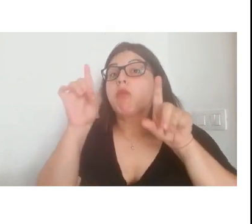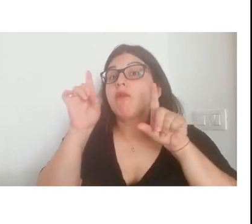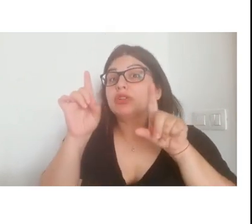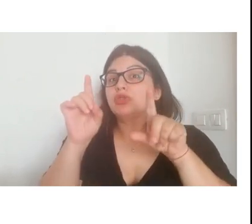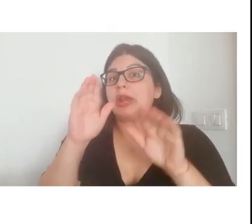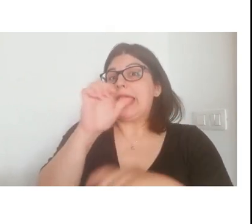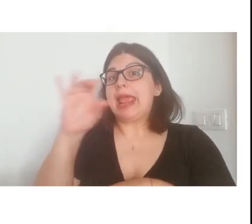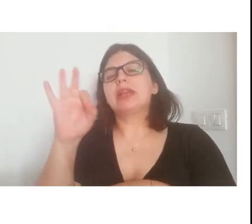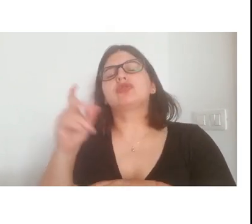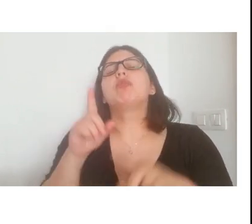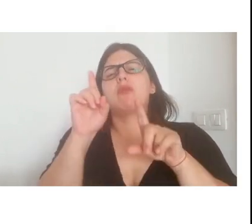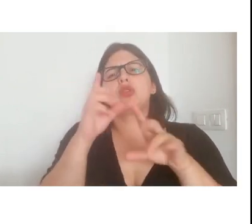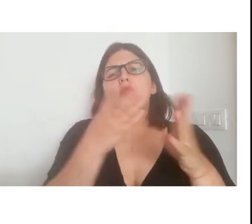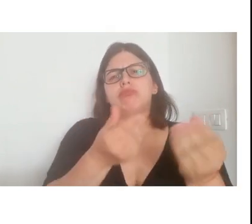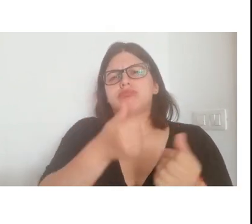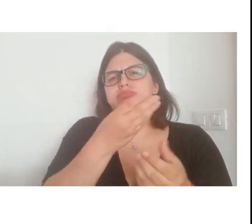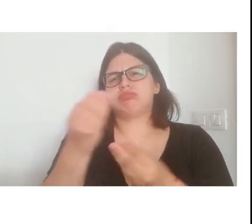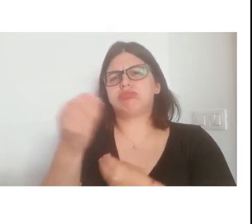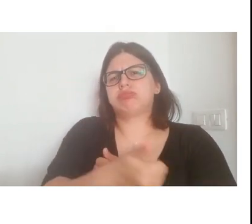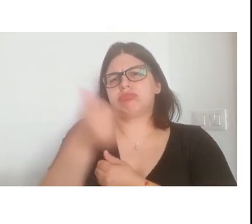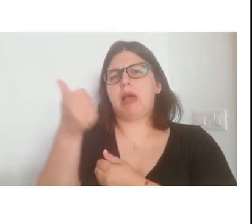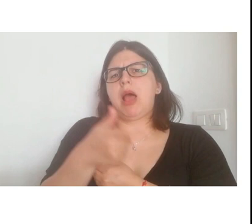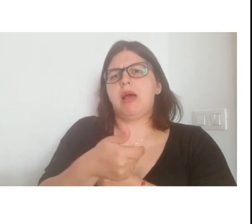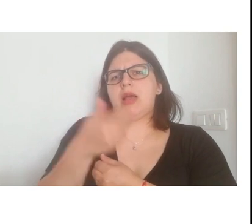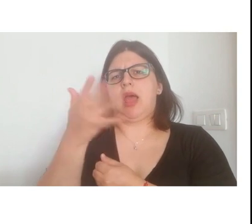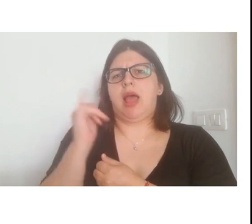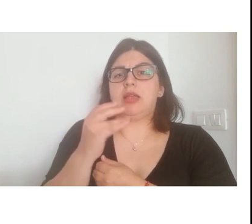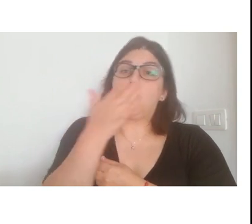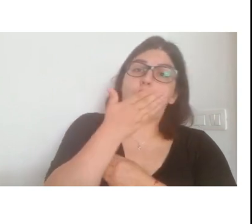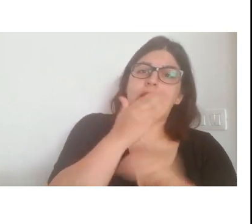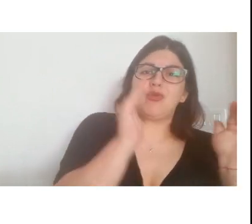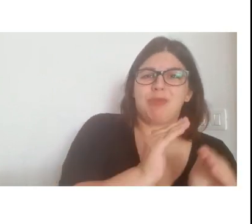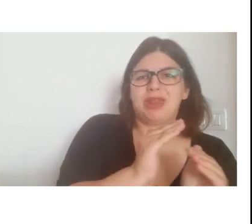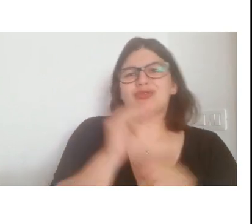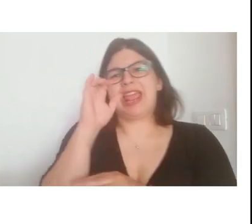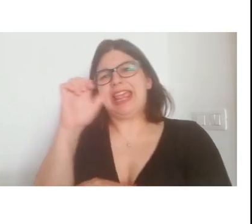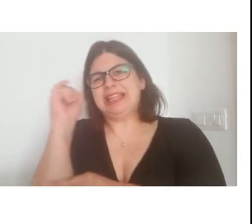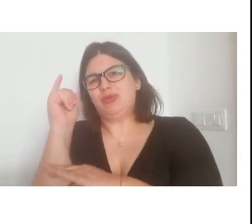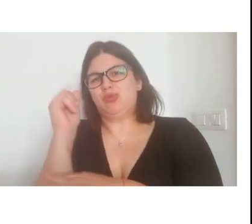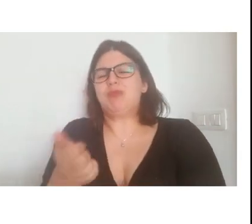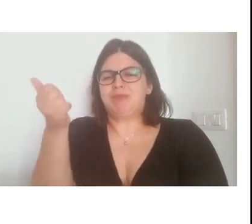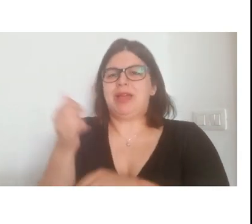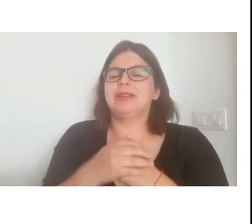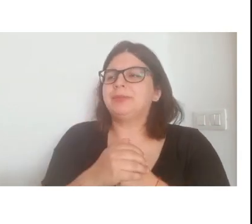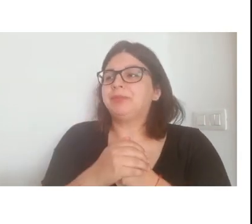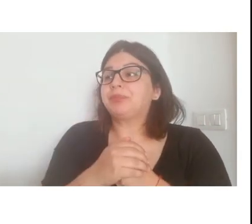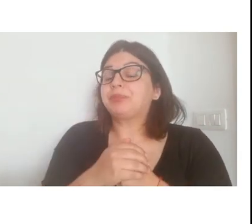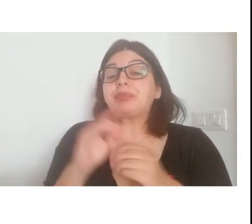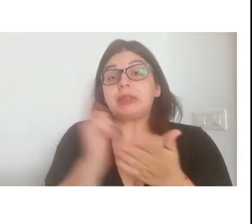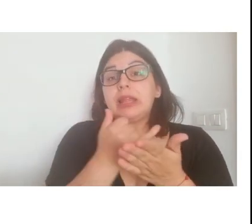existe un número máis elevado de profesores e profesoras que nos colexios. Por cada materia hai un profesor ou